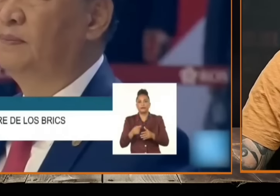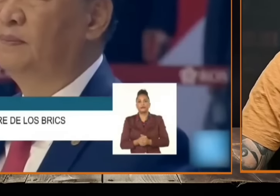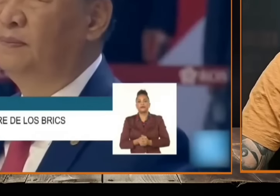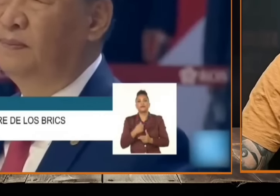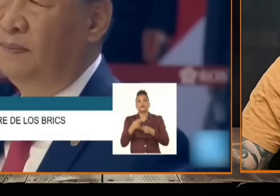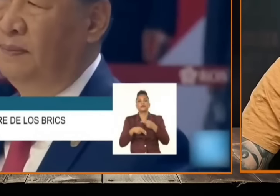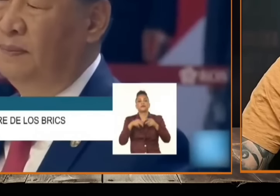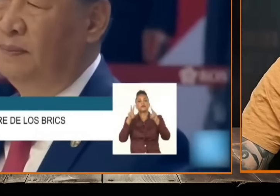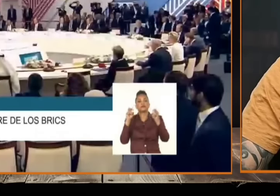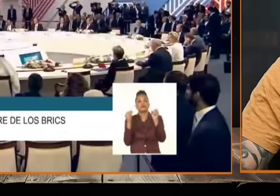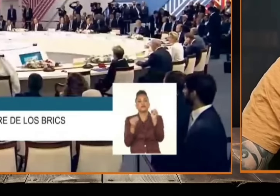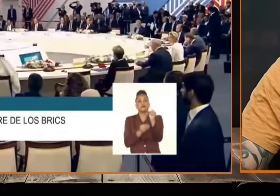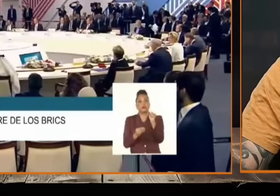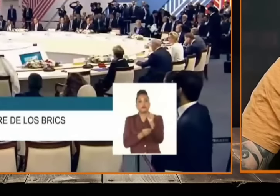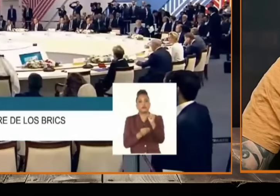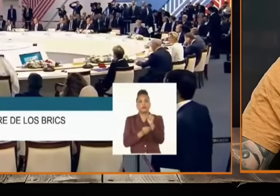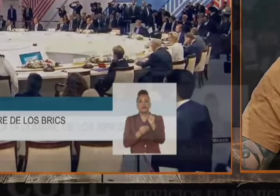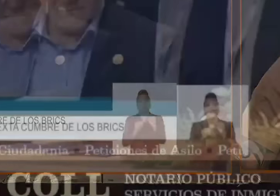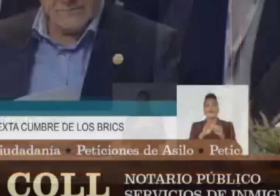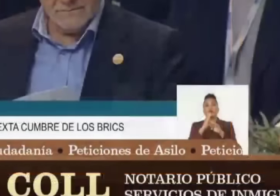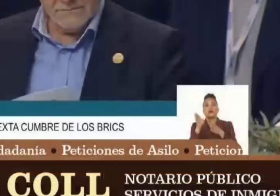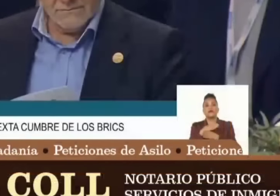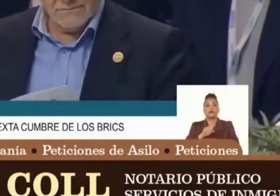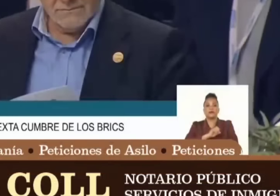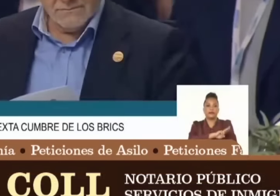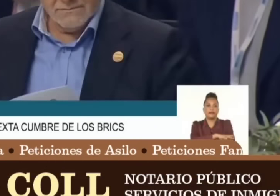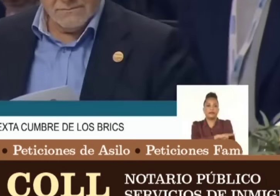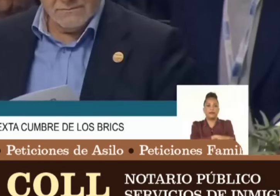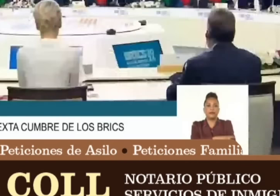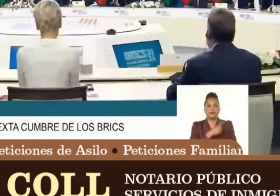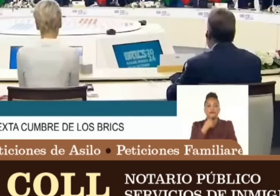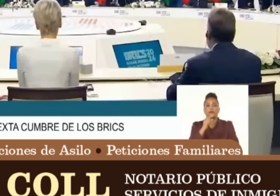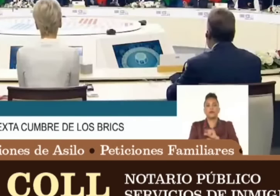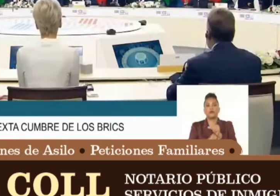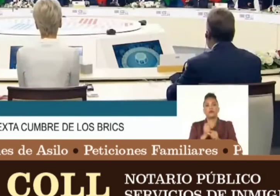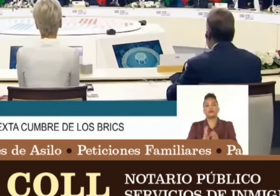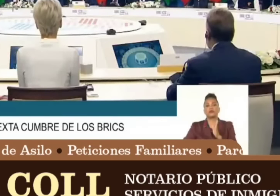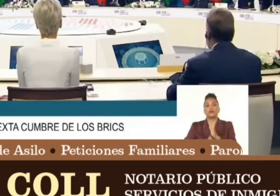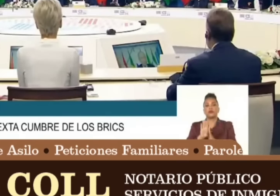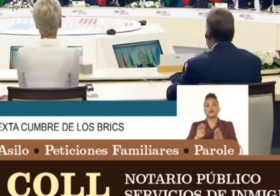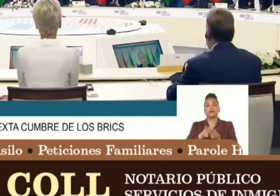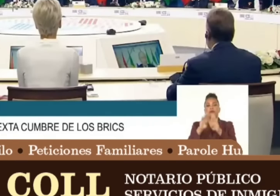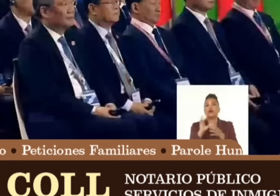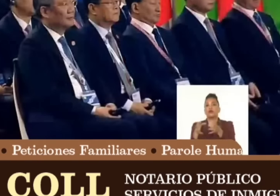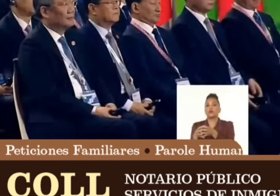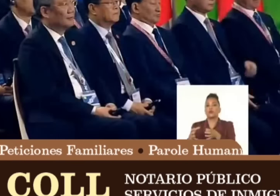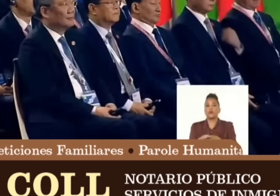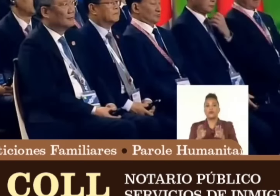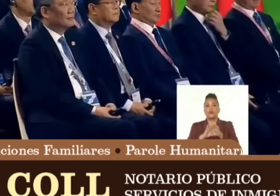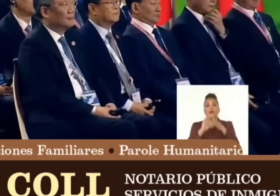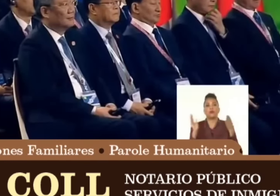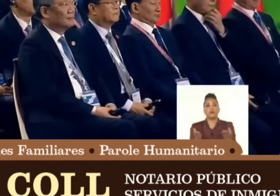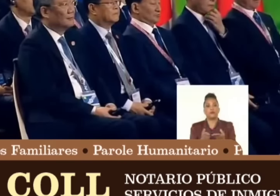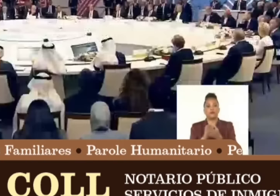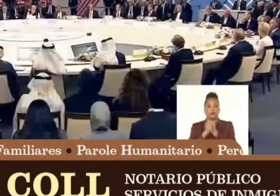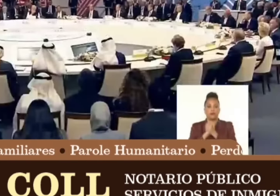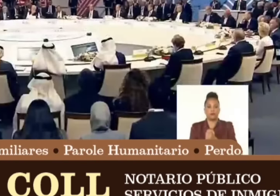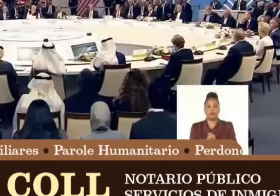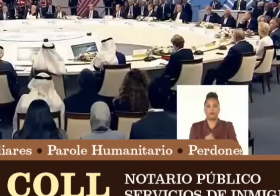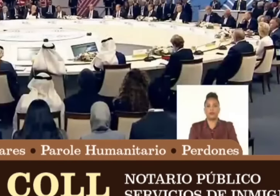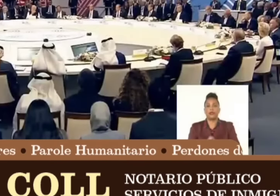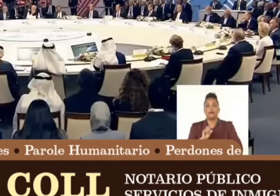lema fortalecer el multilateralismo para un desarrollo mundial equitativo y seguro por su parte el presidente de